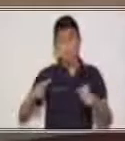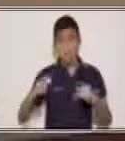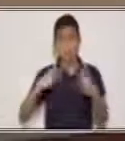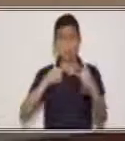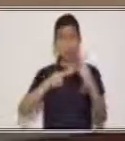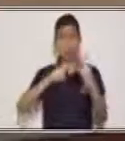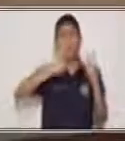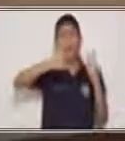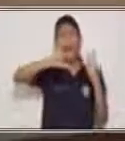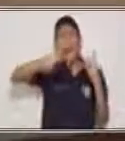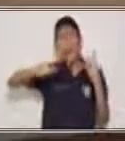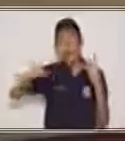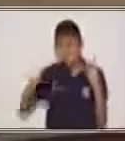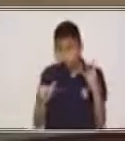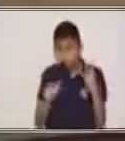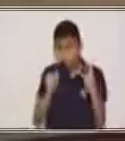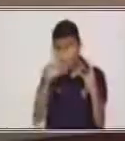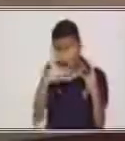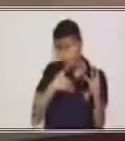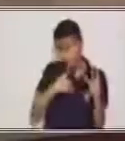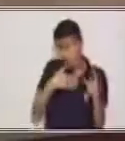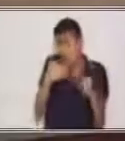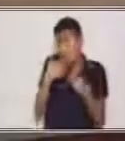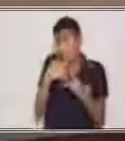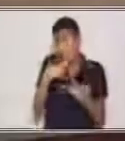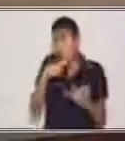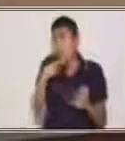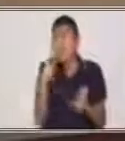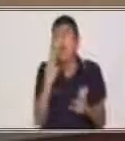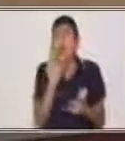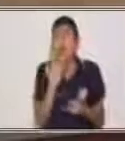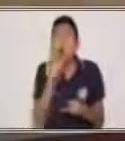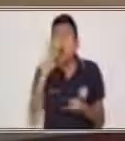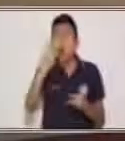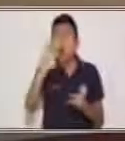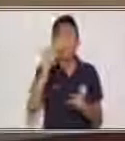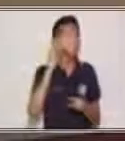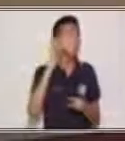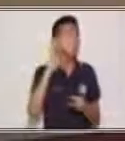agua. Si tienes colorante vegetal, puede ser colorante vegetal.